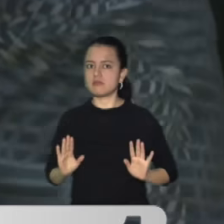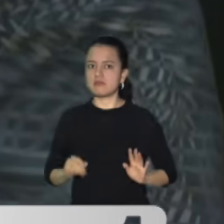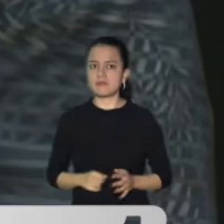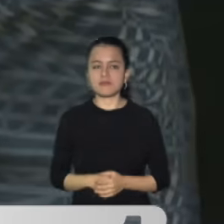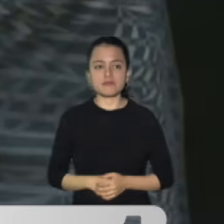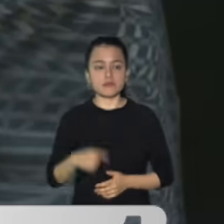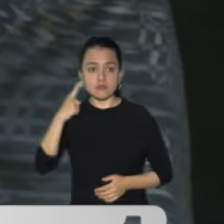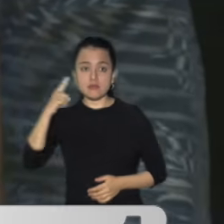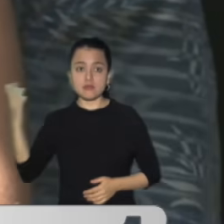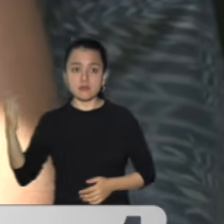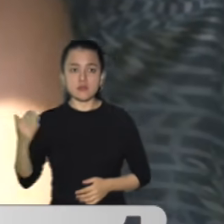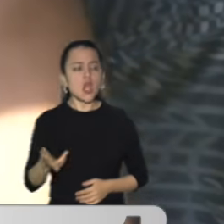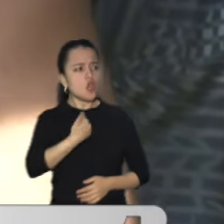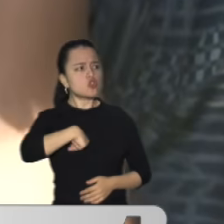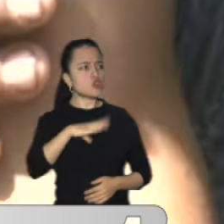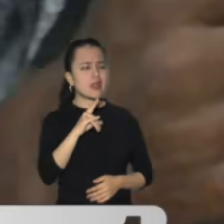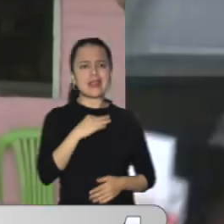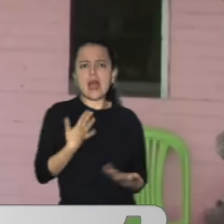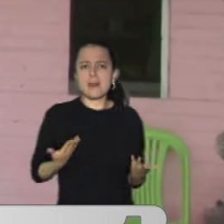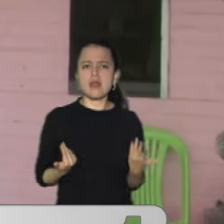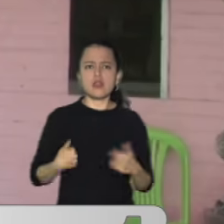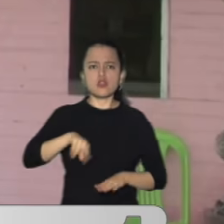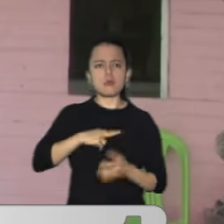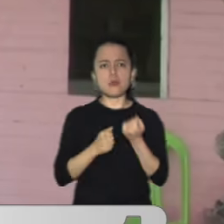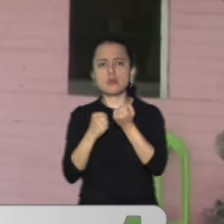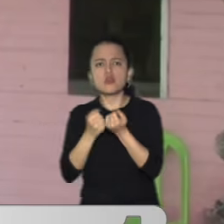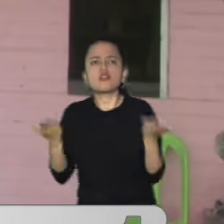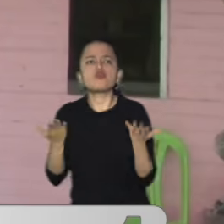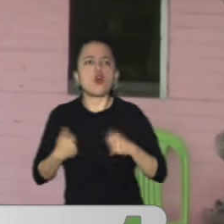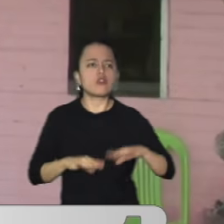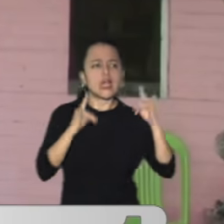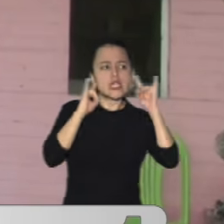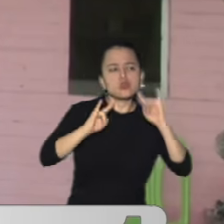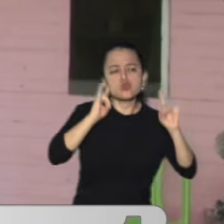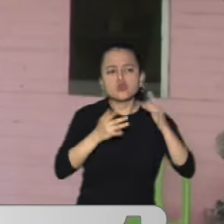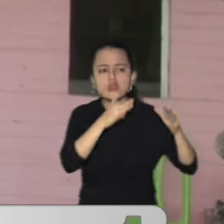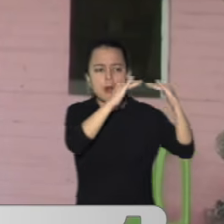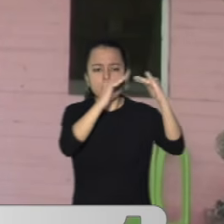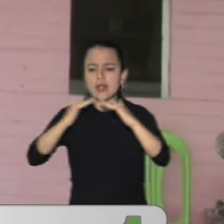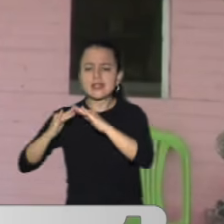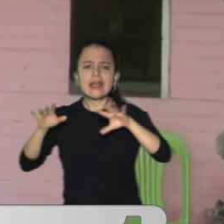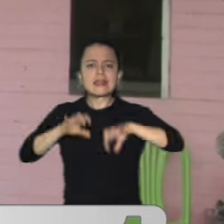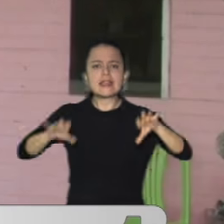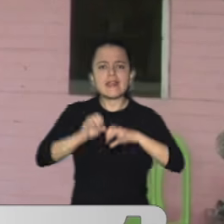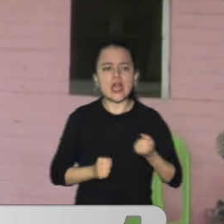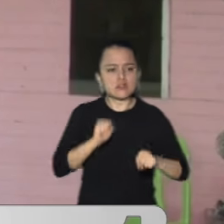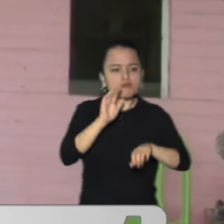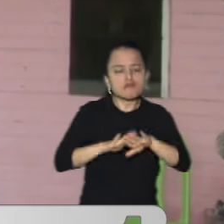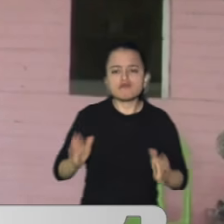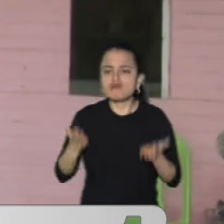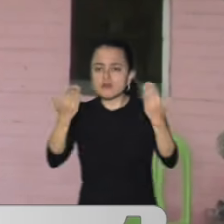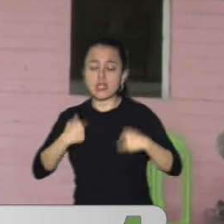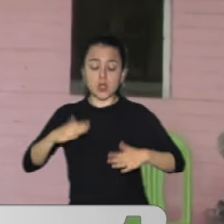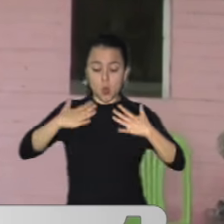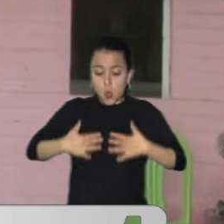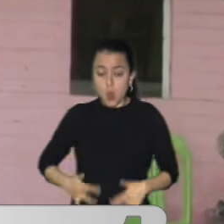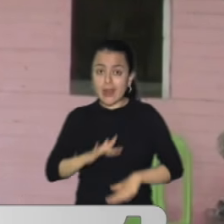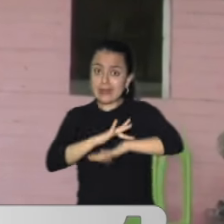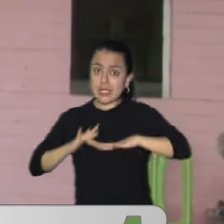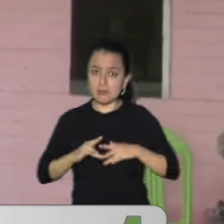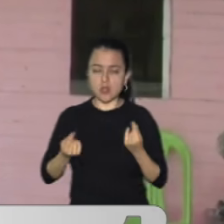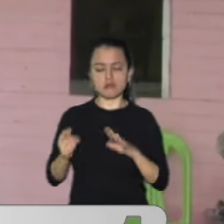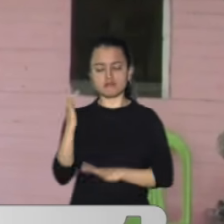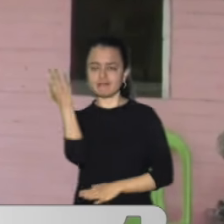vacunación articulada con el DADI, vamos a poder abordarlos en centros, en jornadas de escucha, en actividades en las que usamos, por ejemplo, el aseo personal,